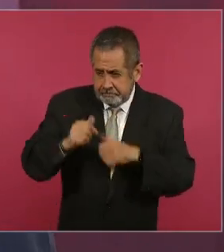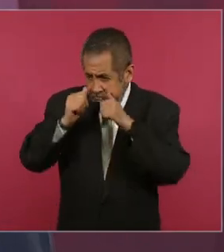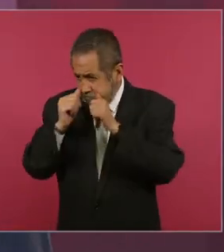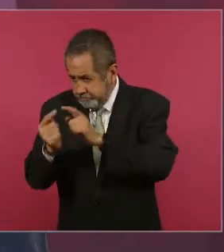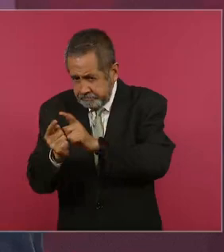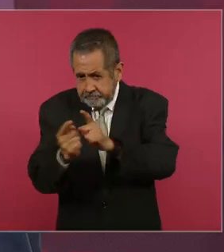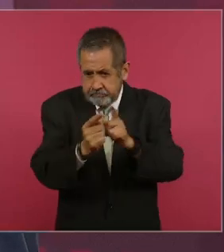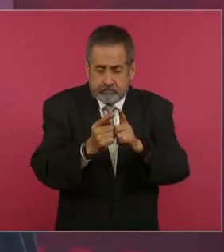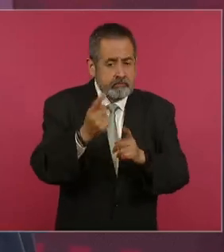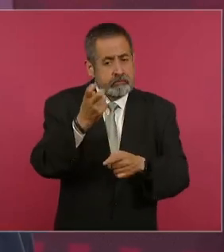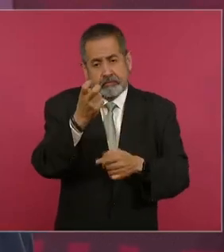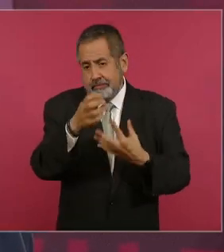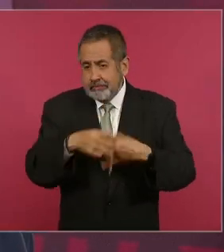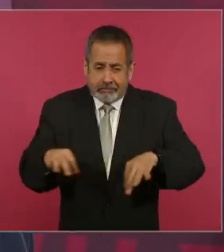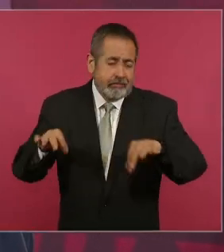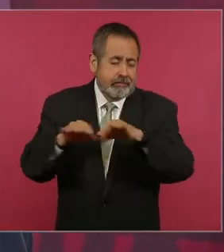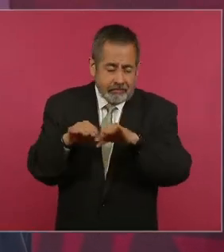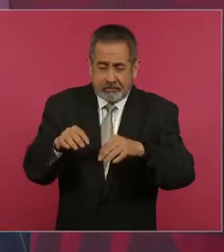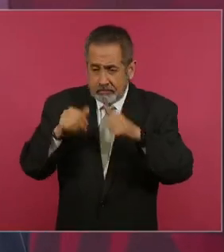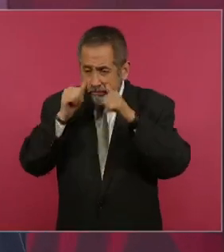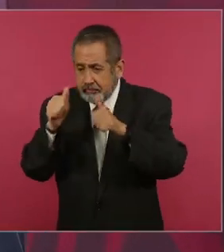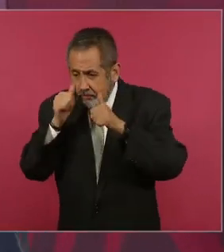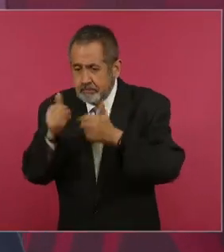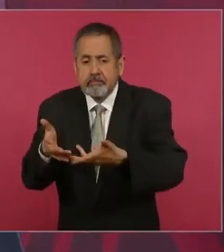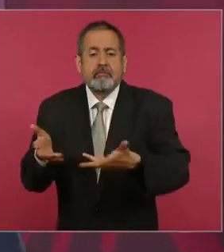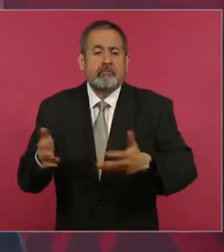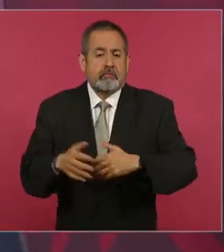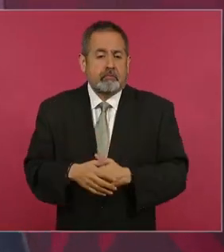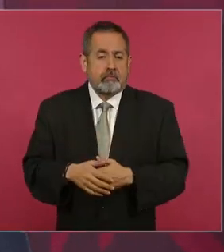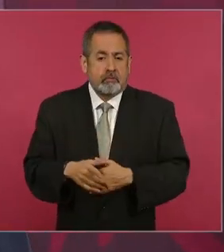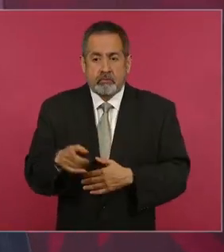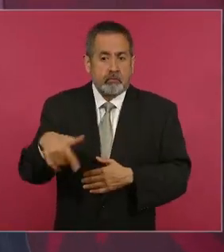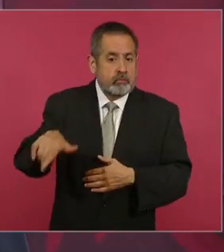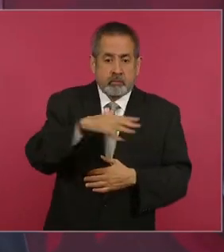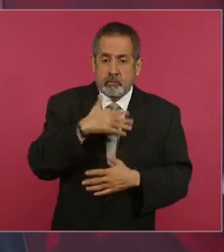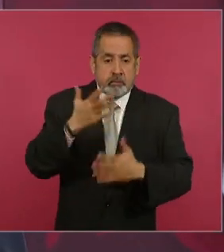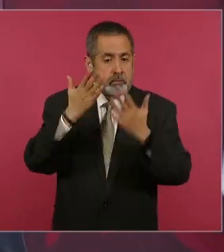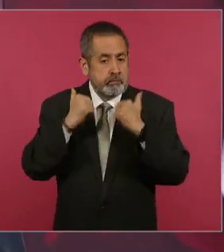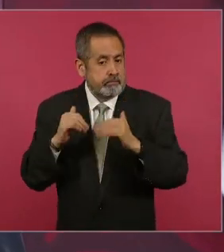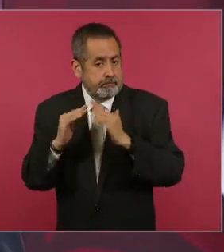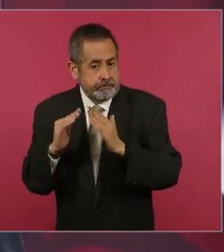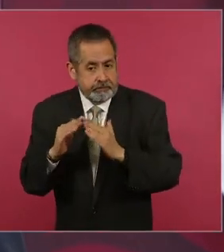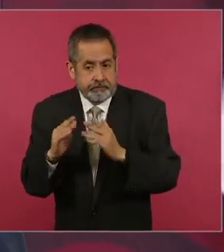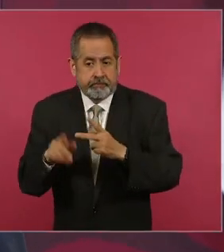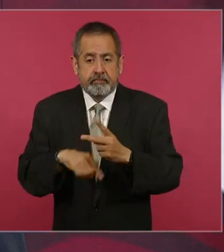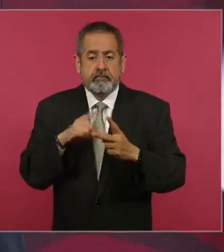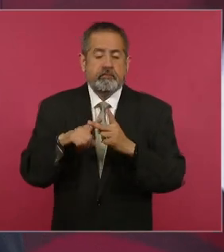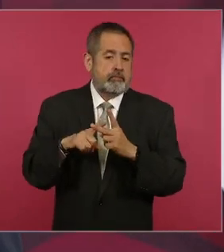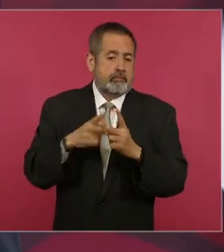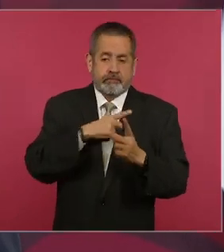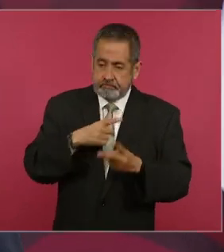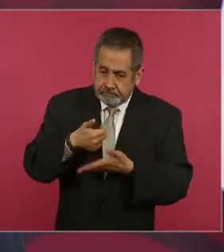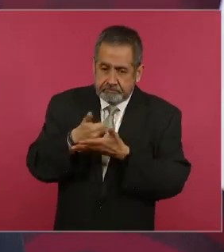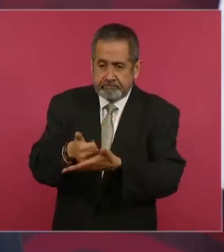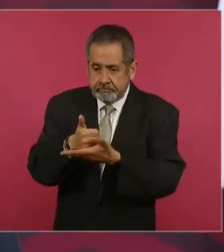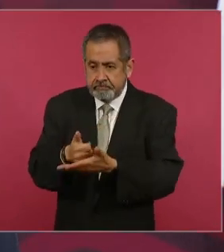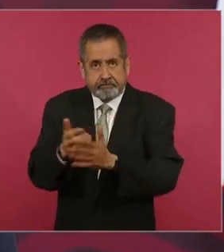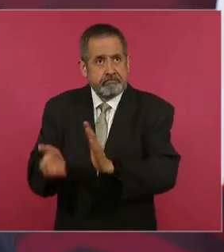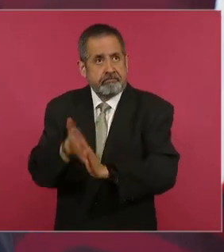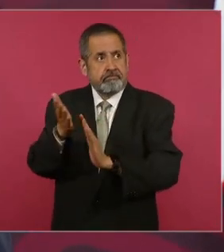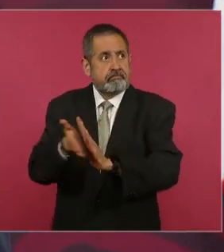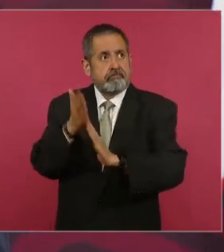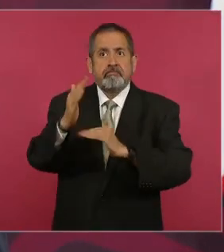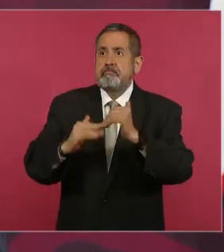Eso es lo más importante, que se quedaron sin vivienda, que hay que ayudarlos para construir